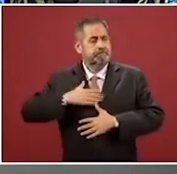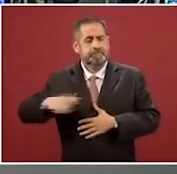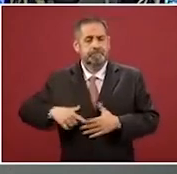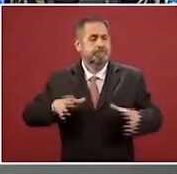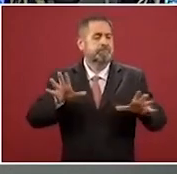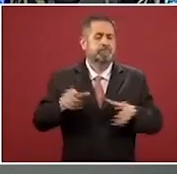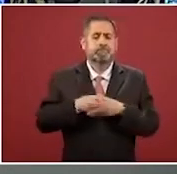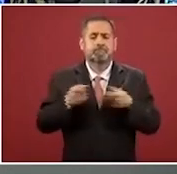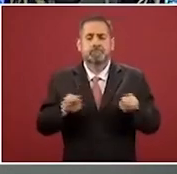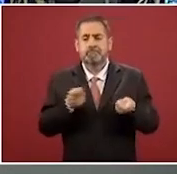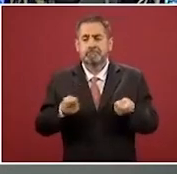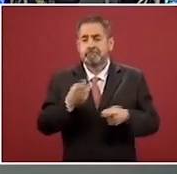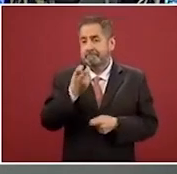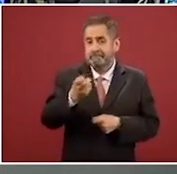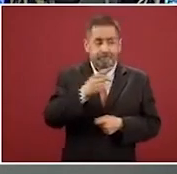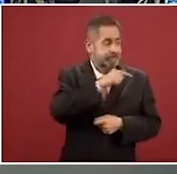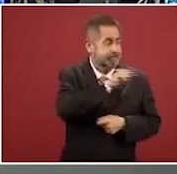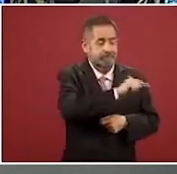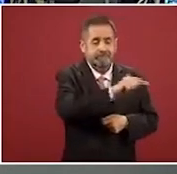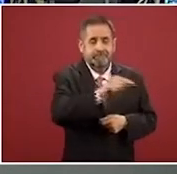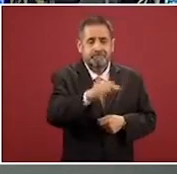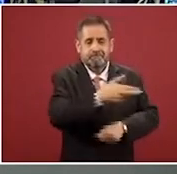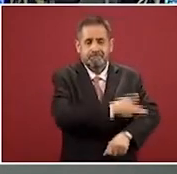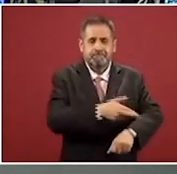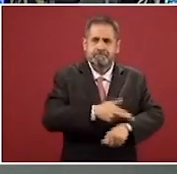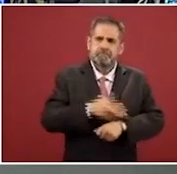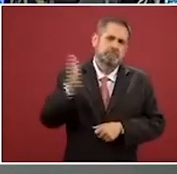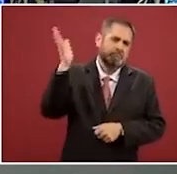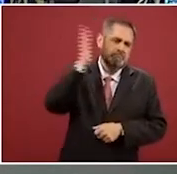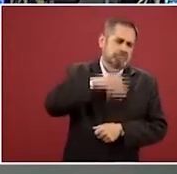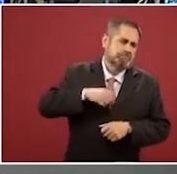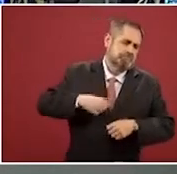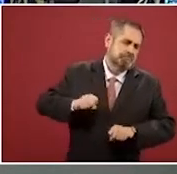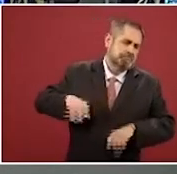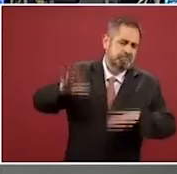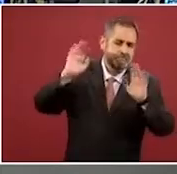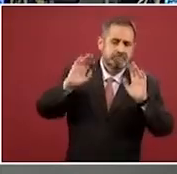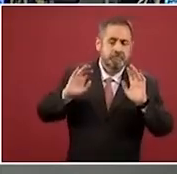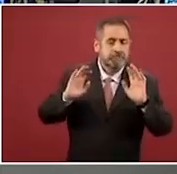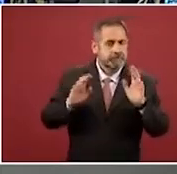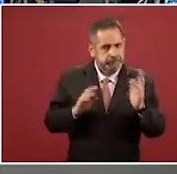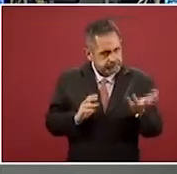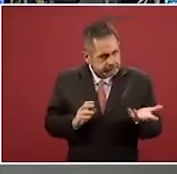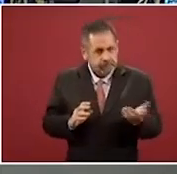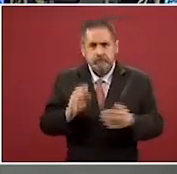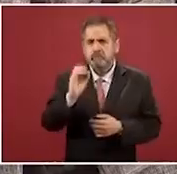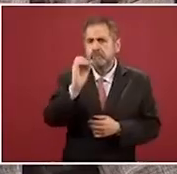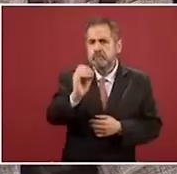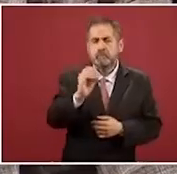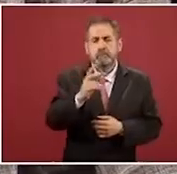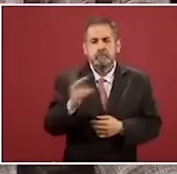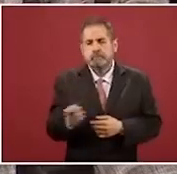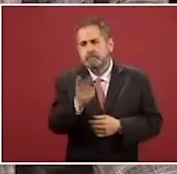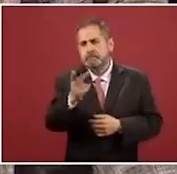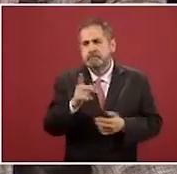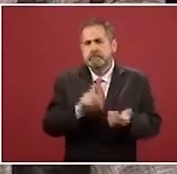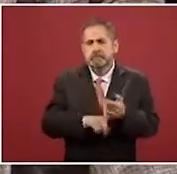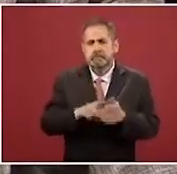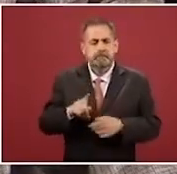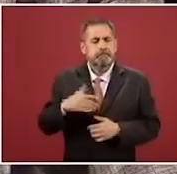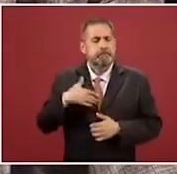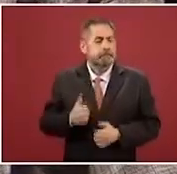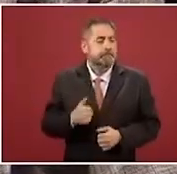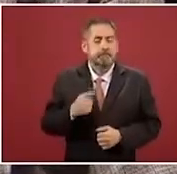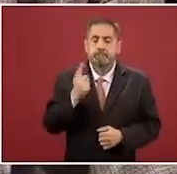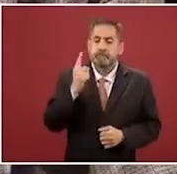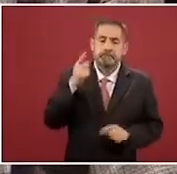exista pues esa pereza administrativa porque una sola instancia maneje todo esto? Y la otra es, también tengo entendido que